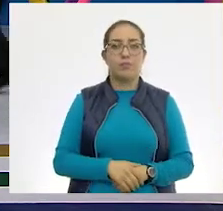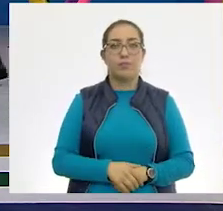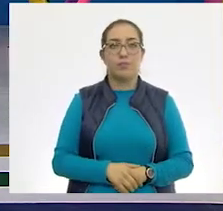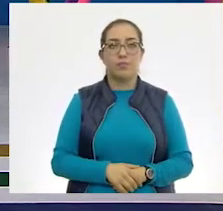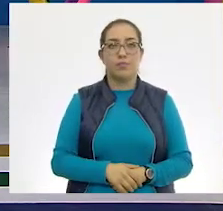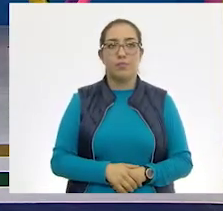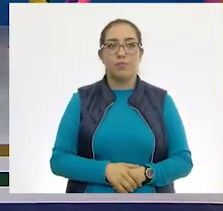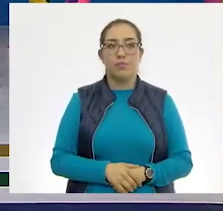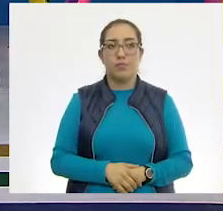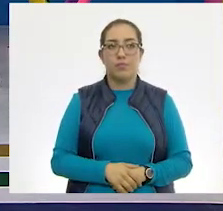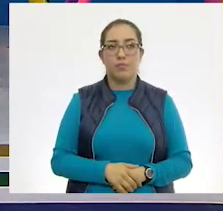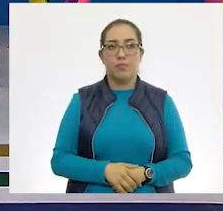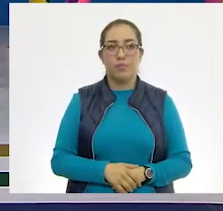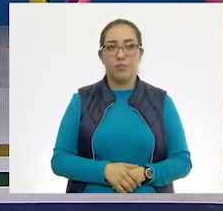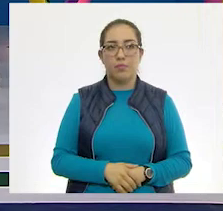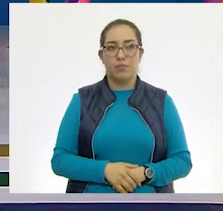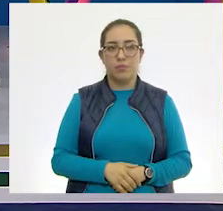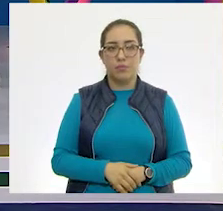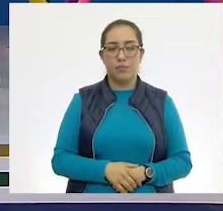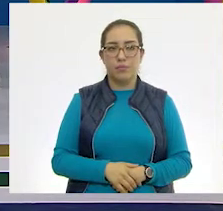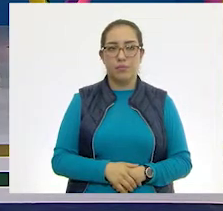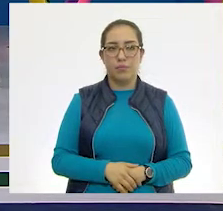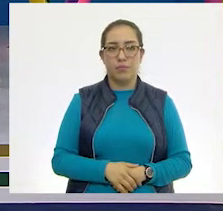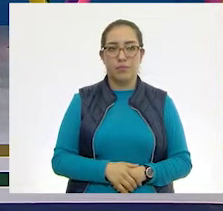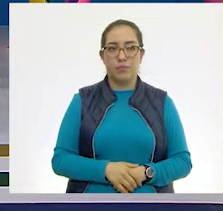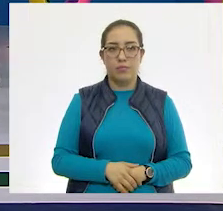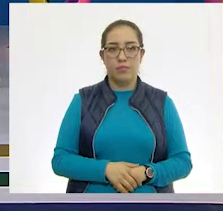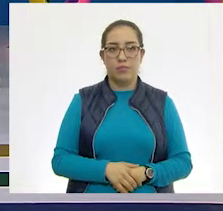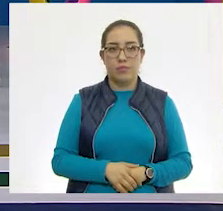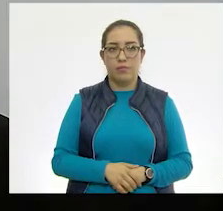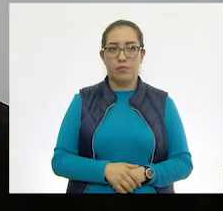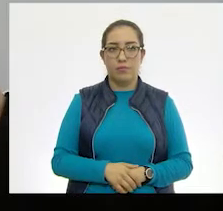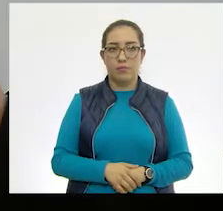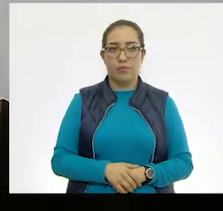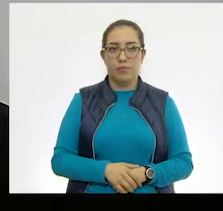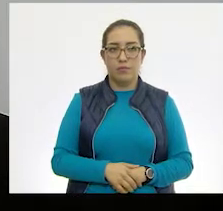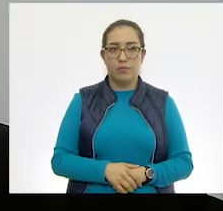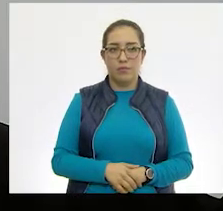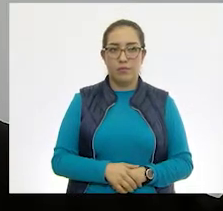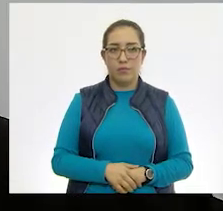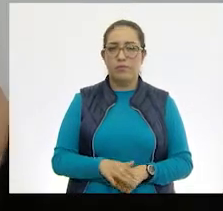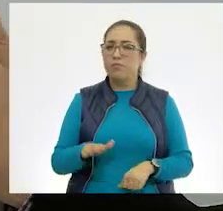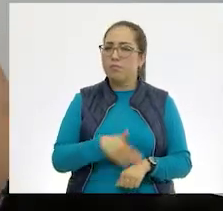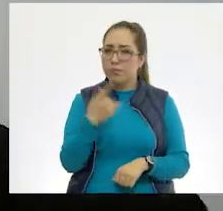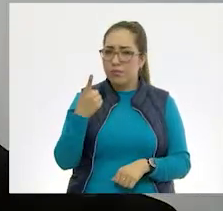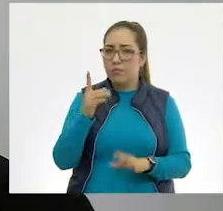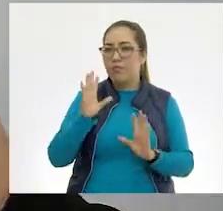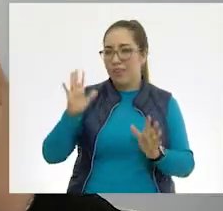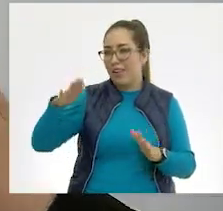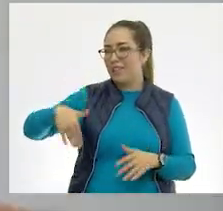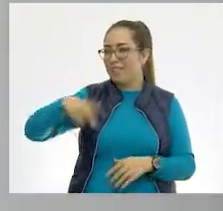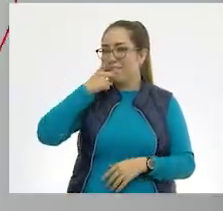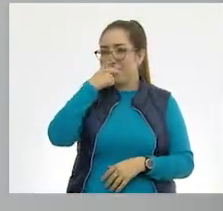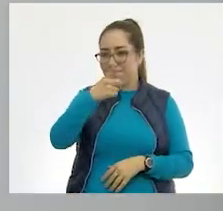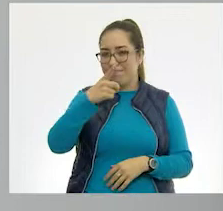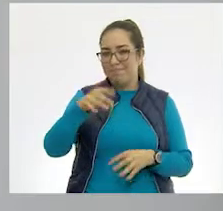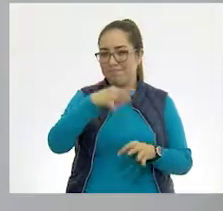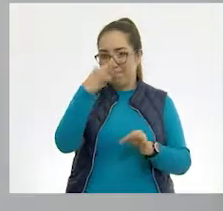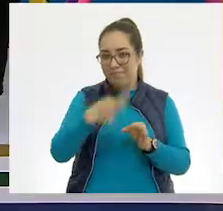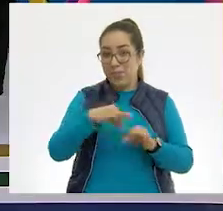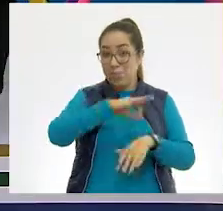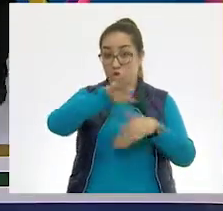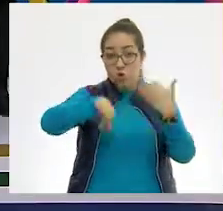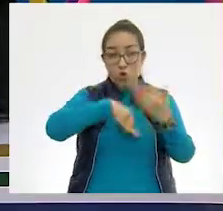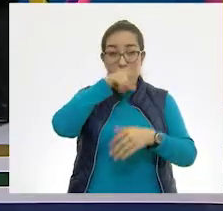colocar acá, ¿no? Muy bien. Son ovíparas. ¿Sale? ¿Por qué? Ya lo dijiste tú. Perfecto. Todas las